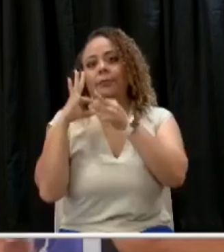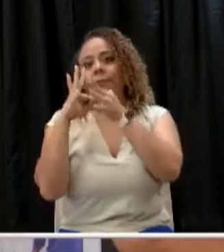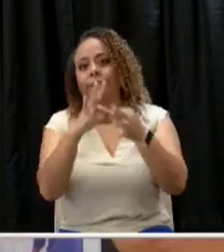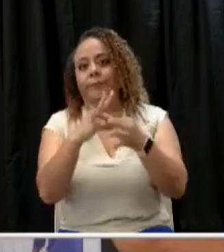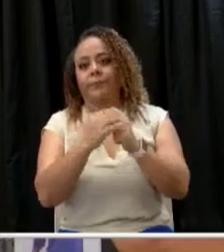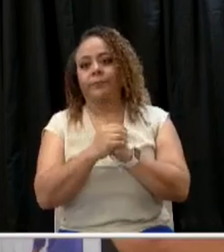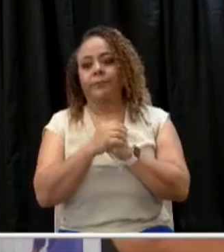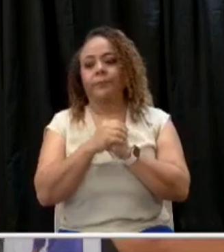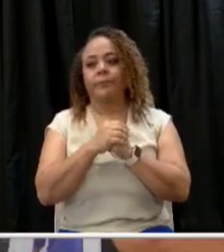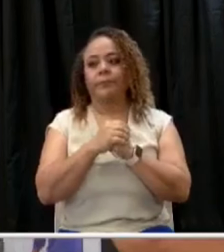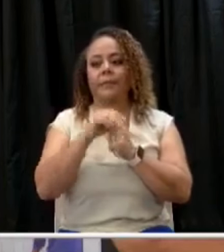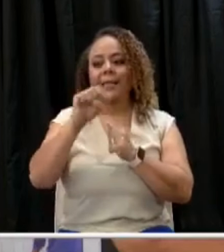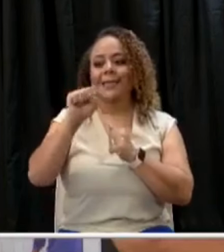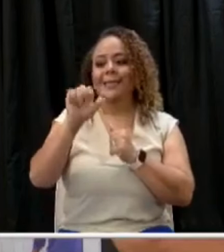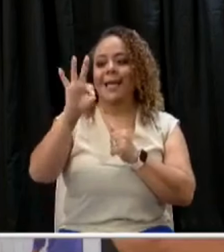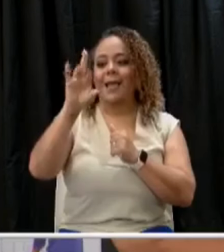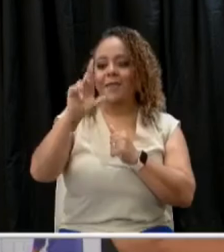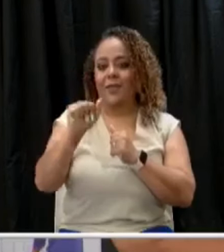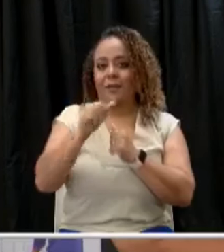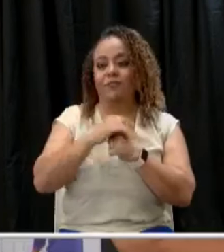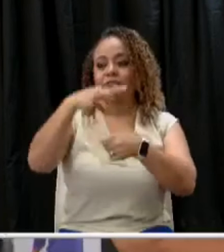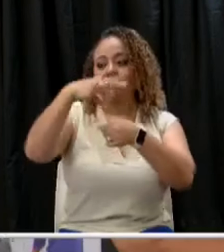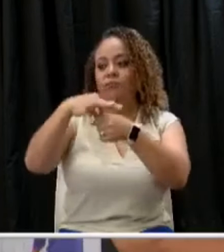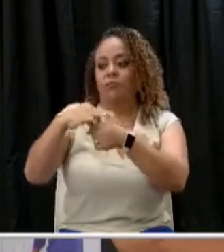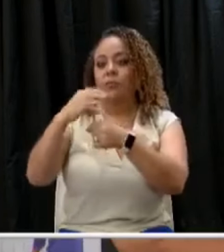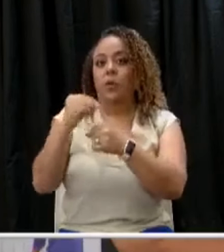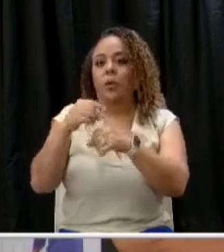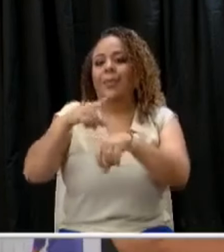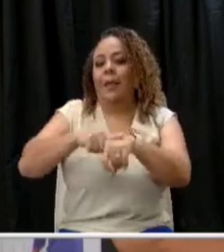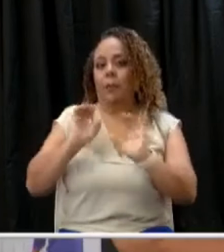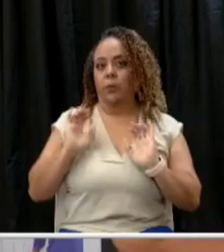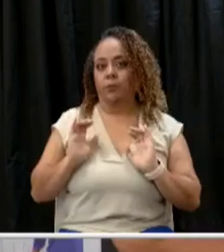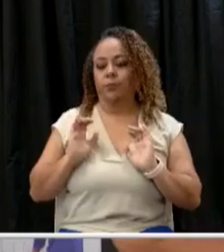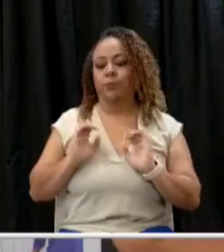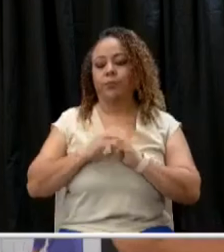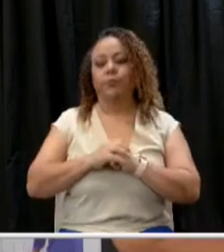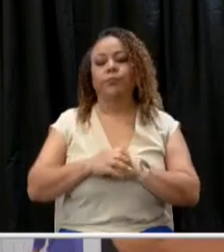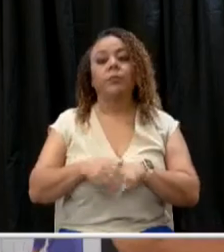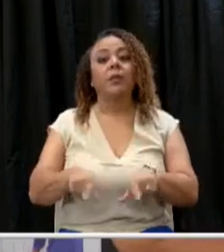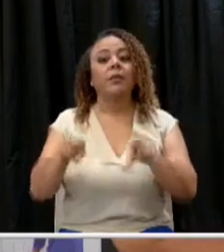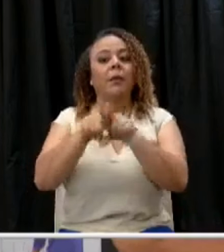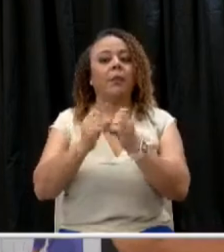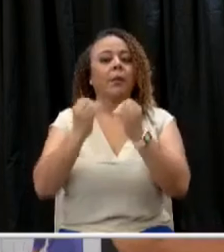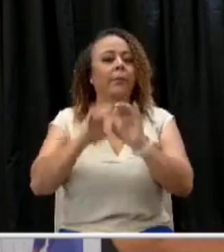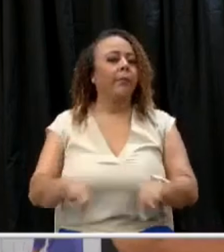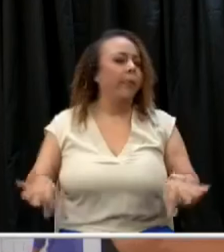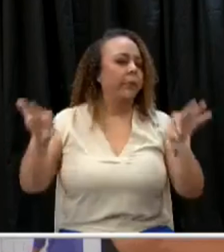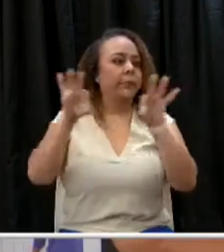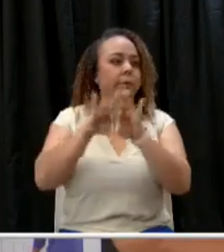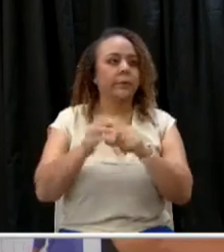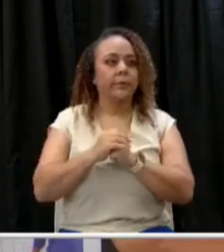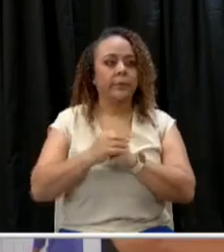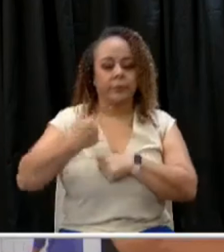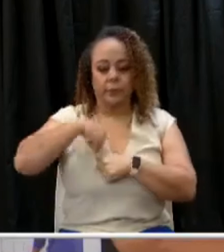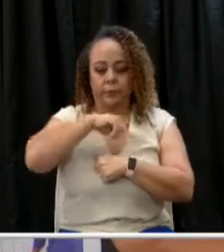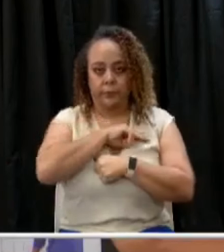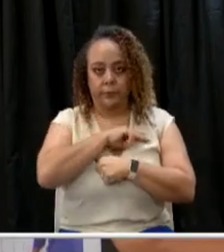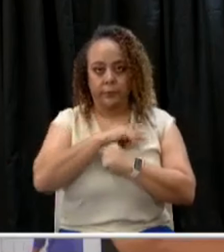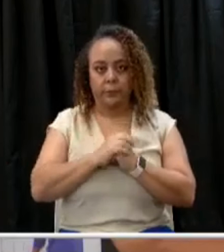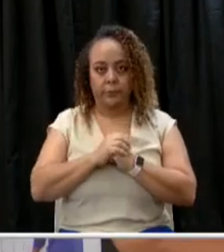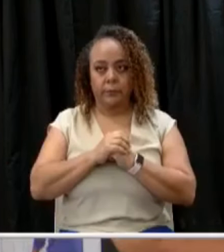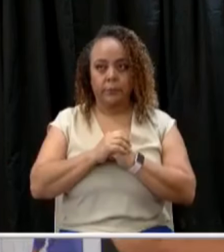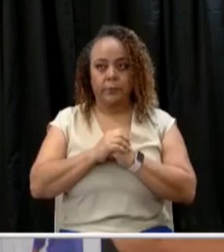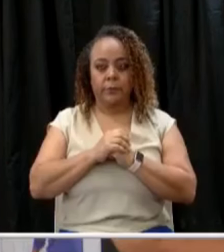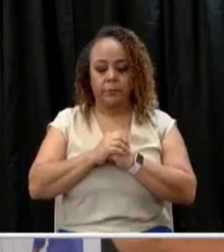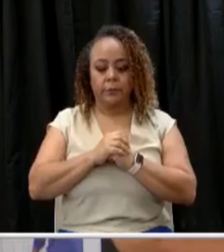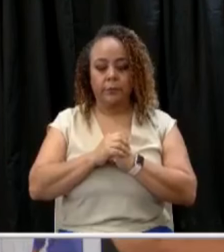una zafra, a una cosecha o a una temporalidad. Pero también es importantísimo cuando nosotros